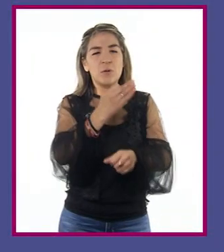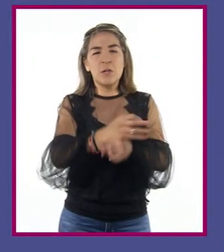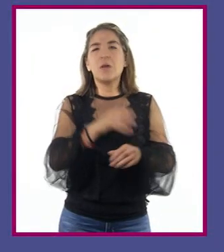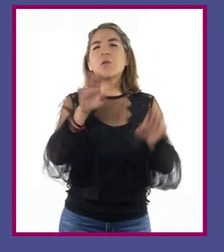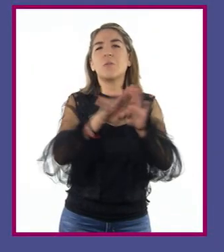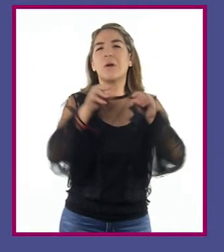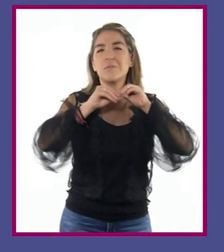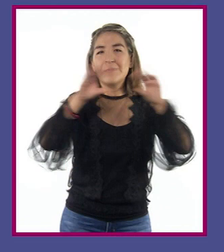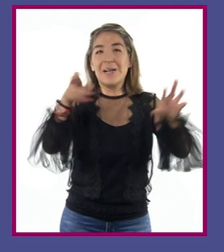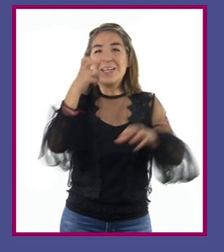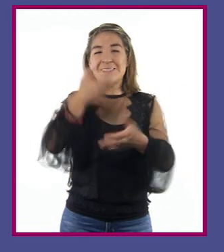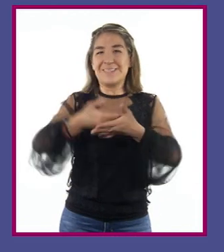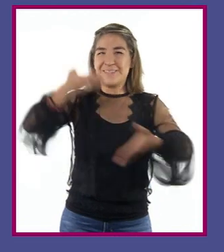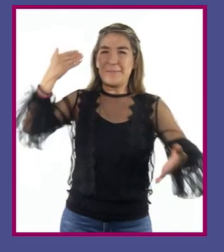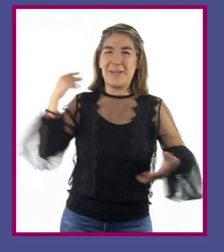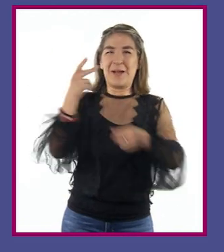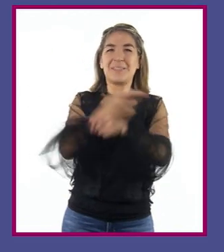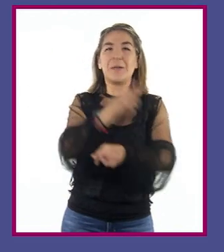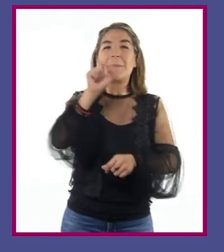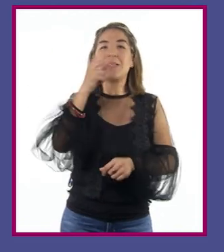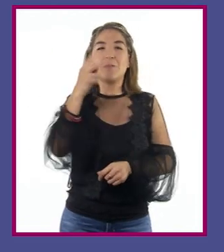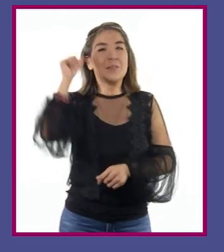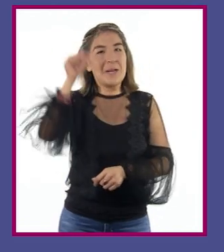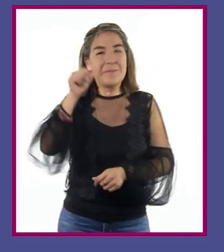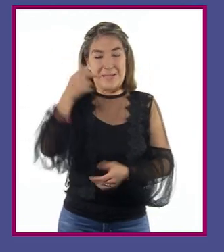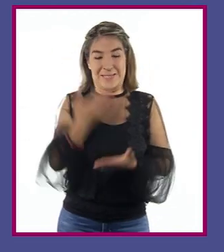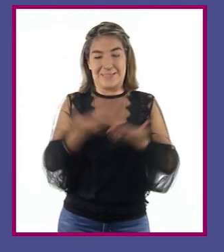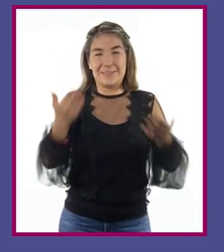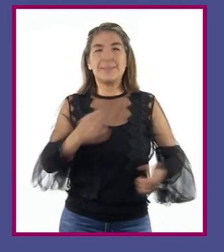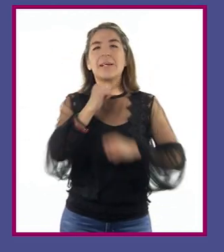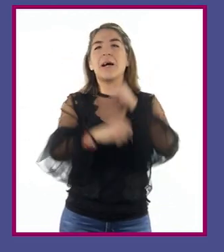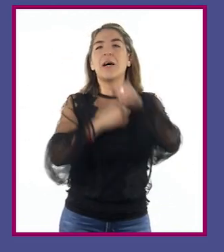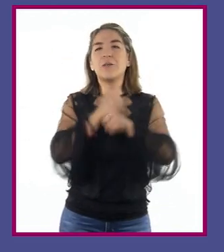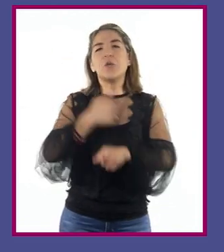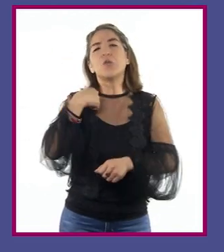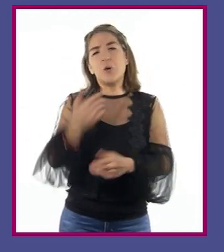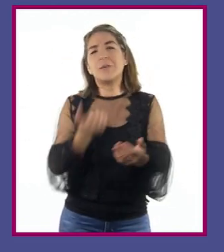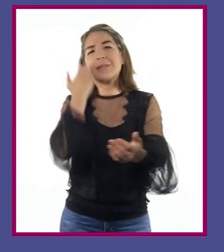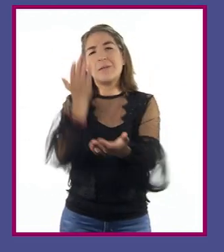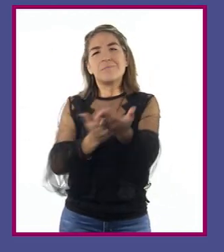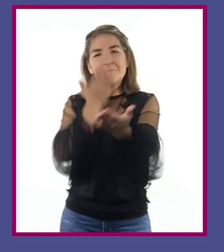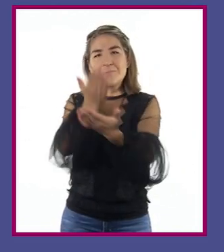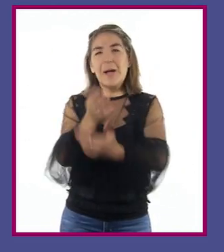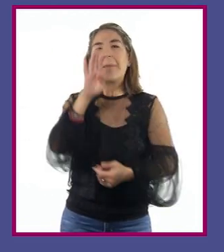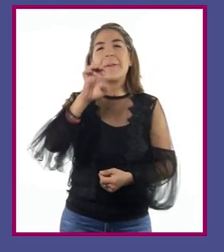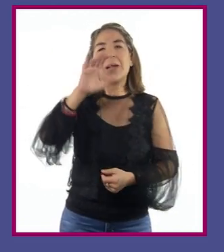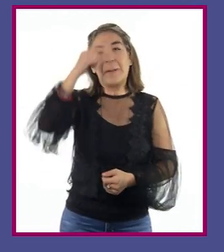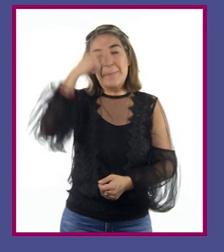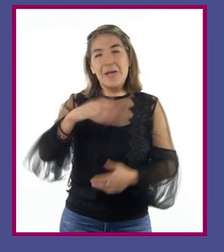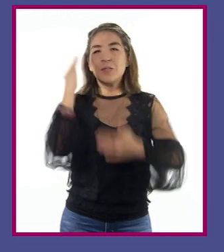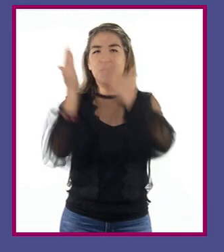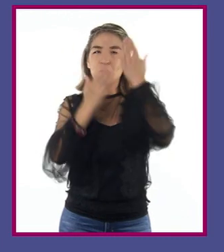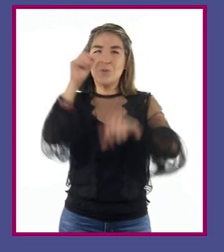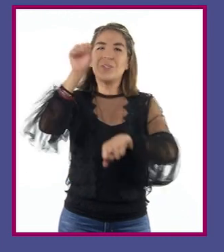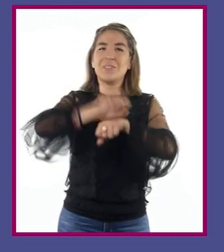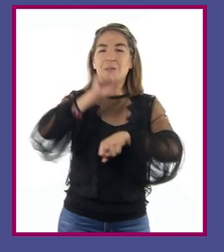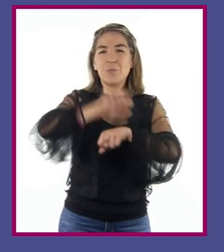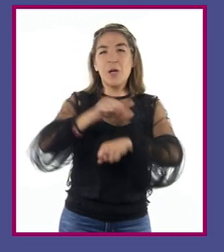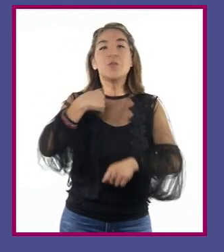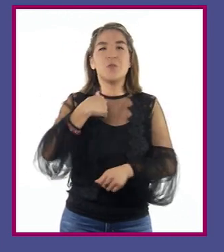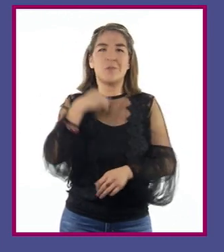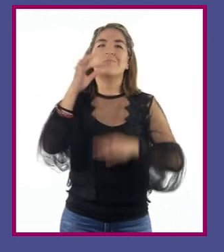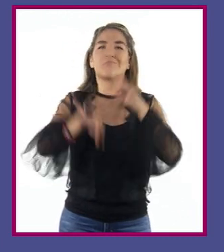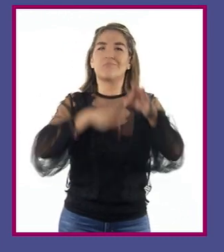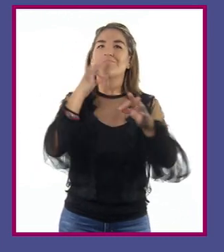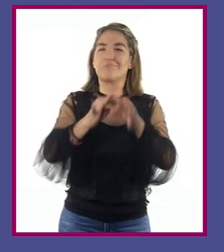ustedes lanzaron durante el pasado 22 de abril del presente año, me permito solicitar la beca para estudiante de secundaria, pues cumplo con